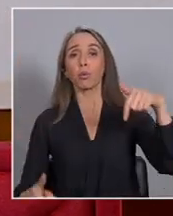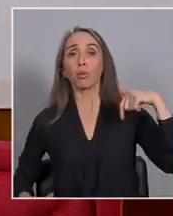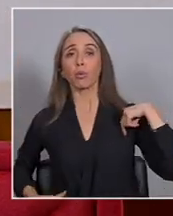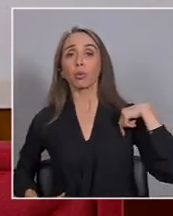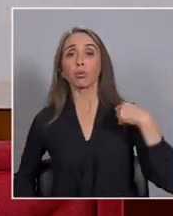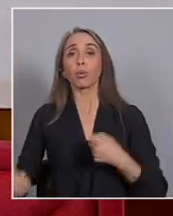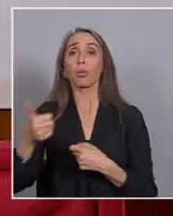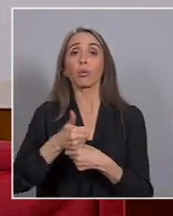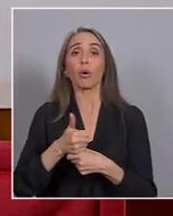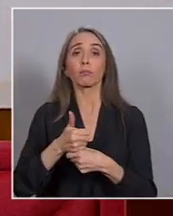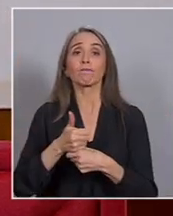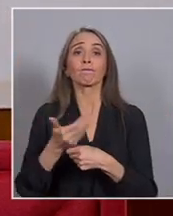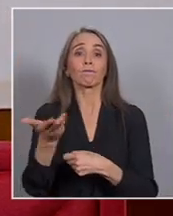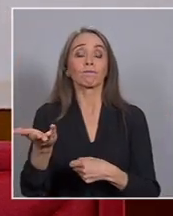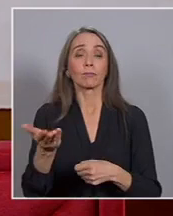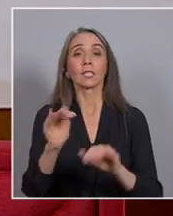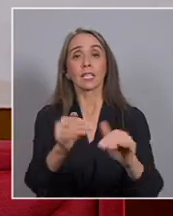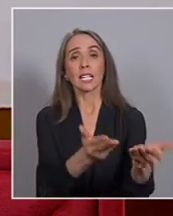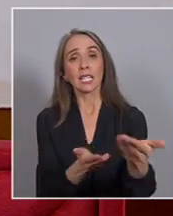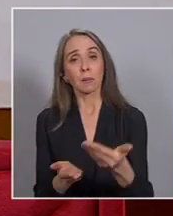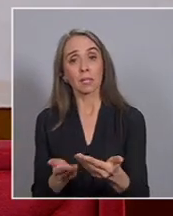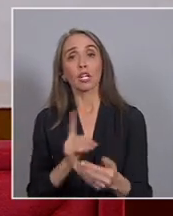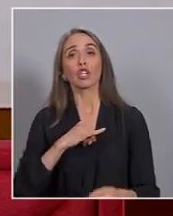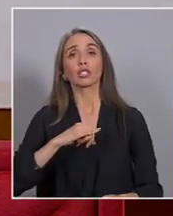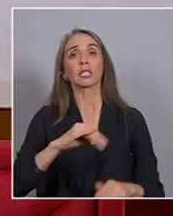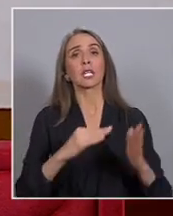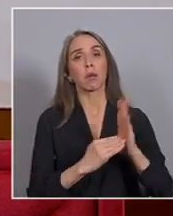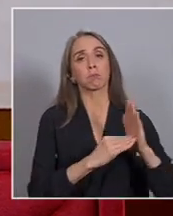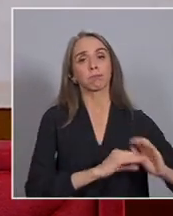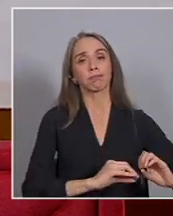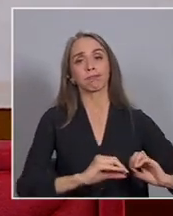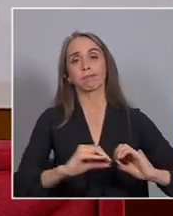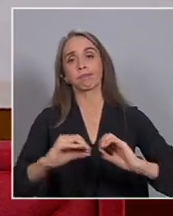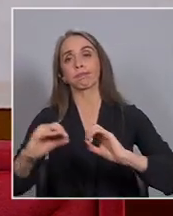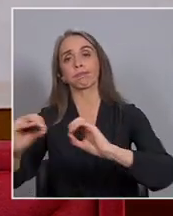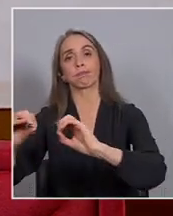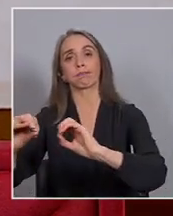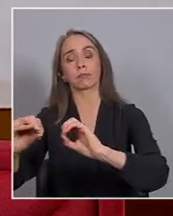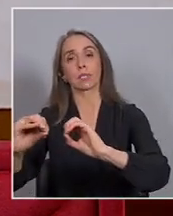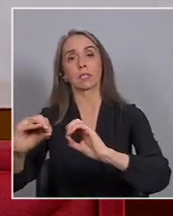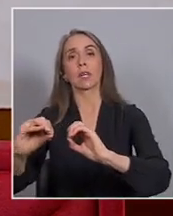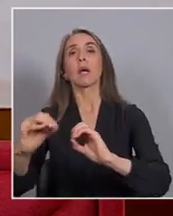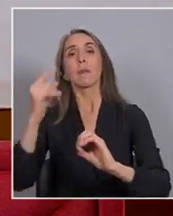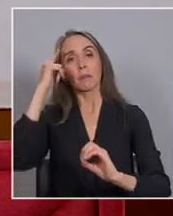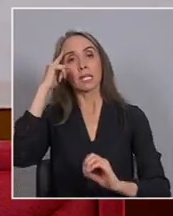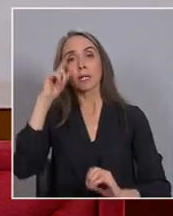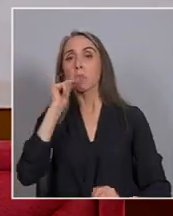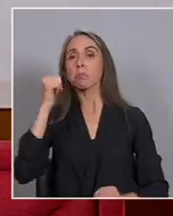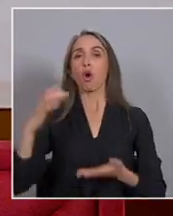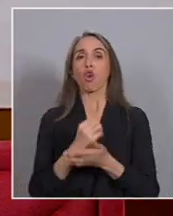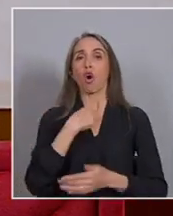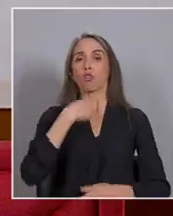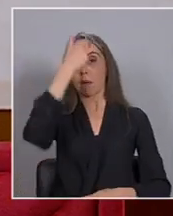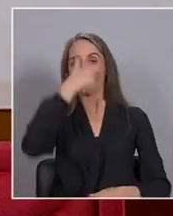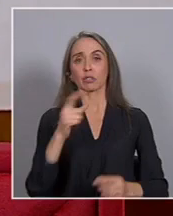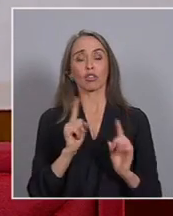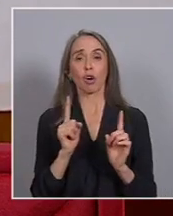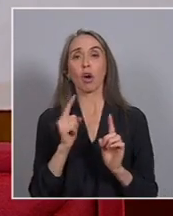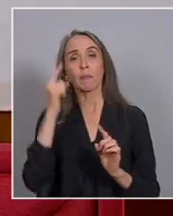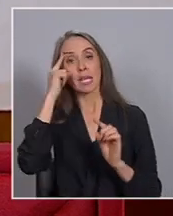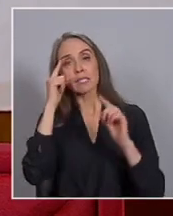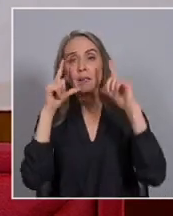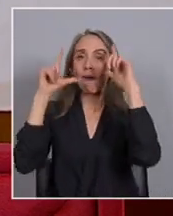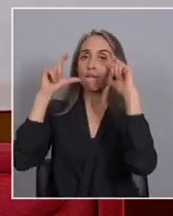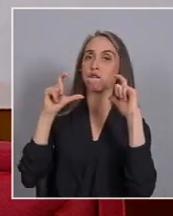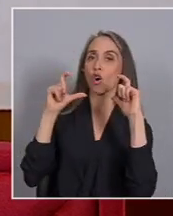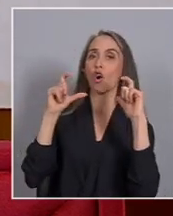podio. Los invito a que no sigamos retrasándolo. No por un éxito personal. Acá no caben las fotos